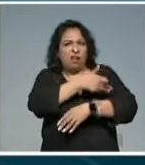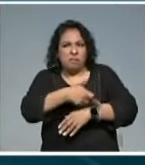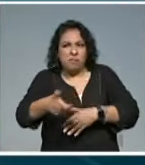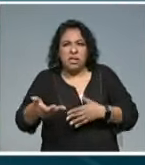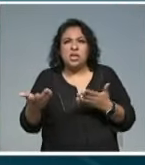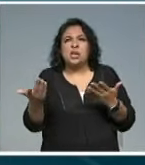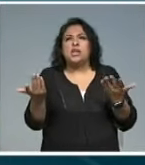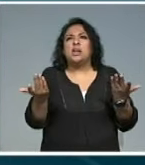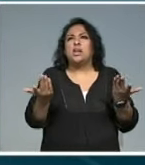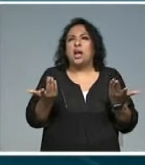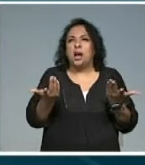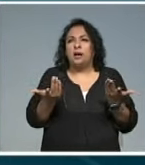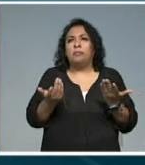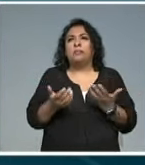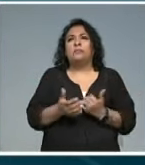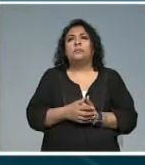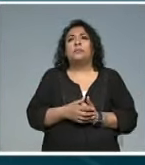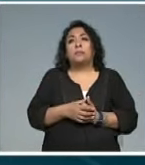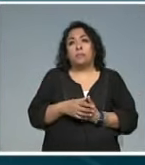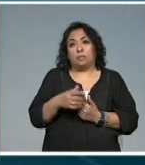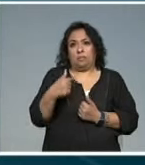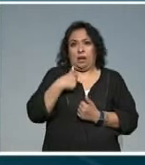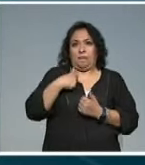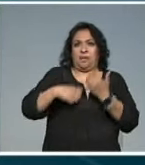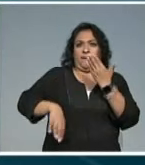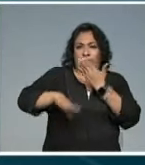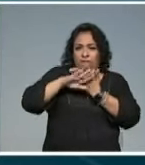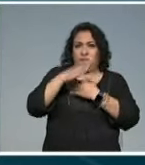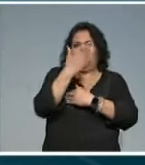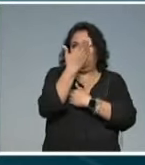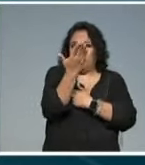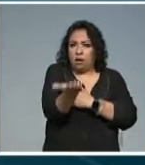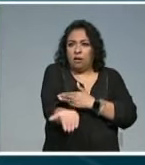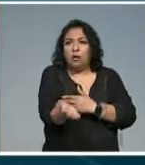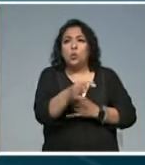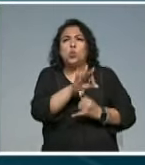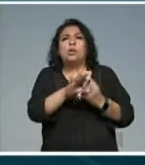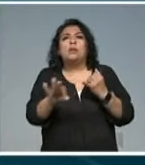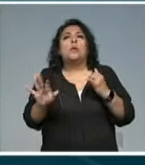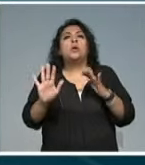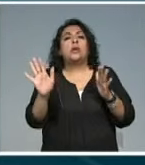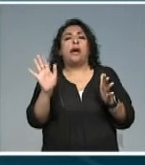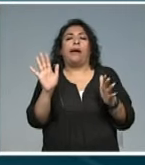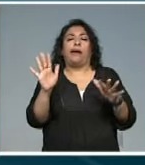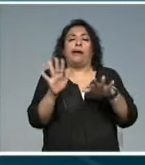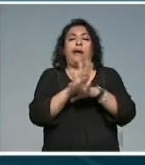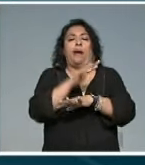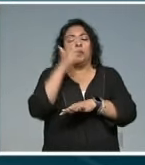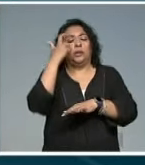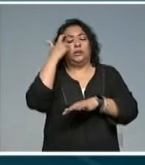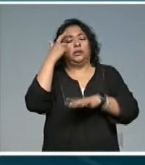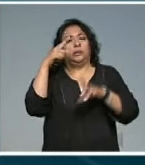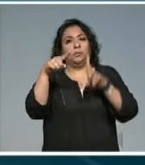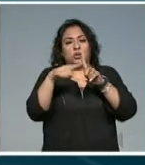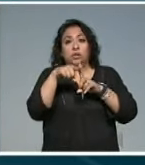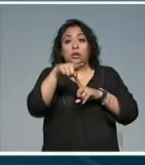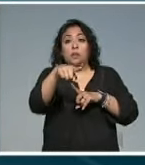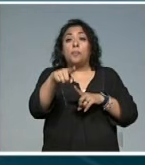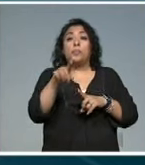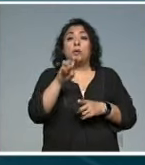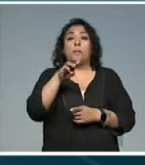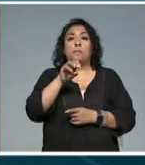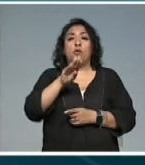¿no? A ella, y al final pues se reivindica. Moby Dick, fomento